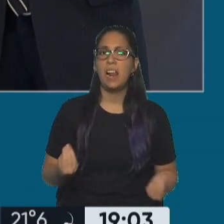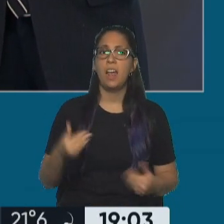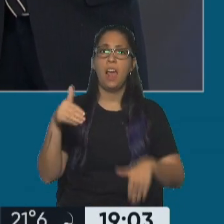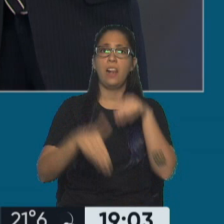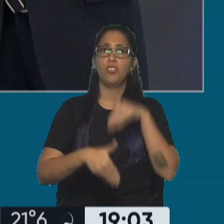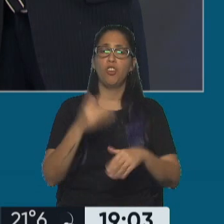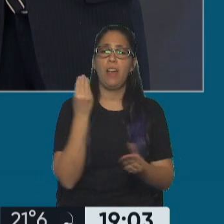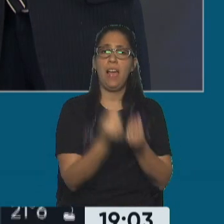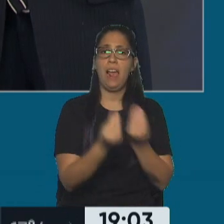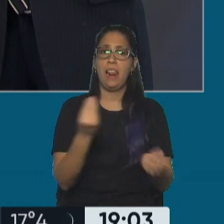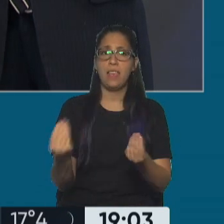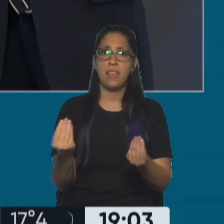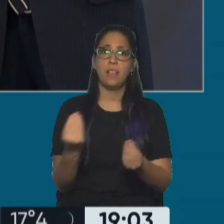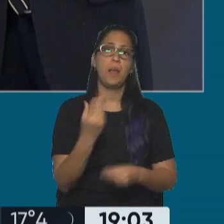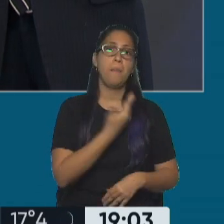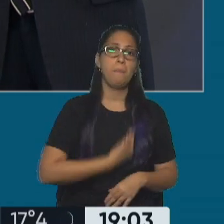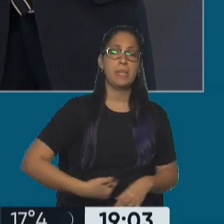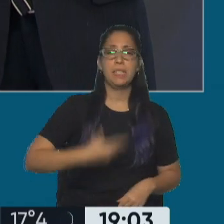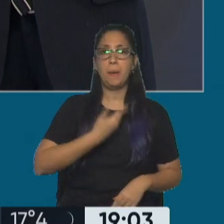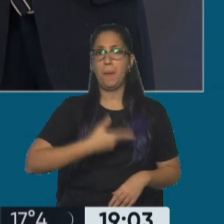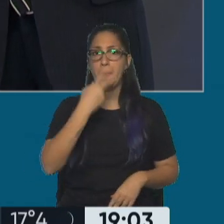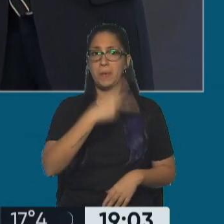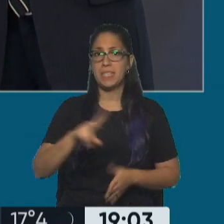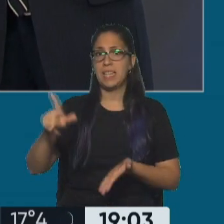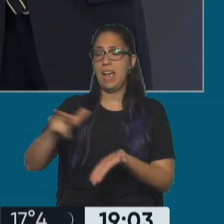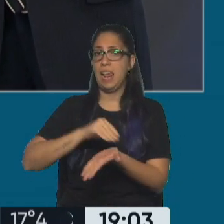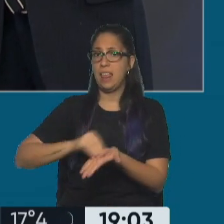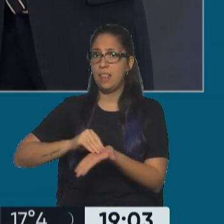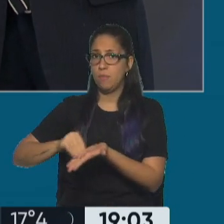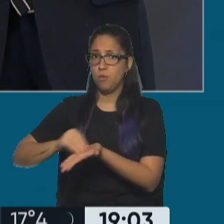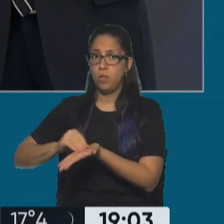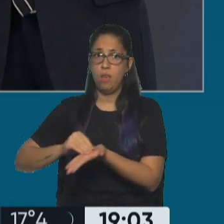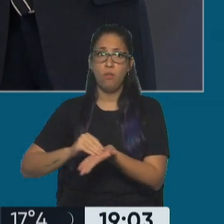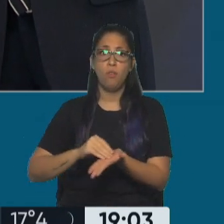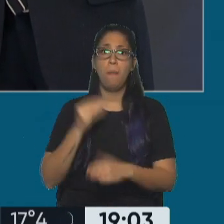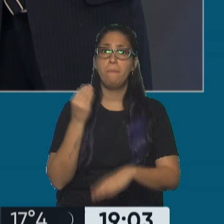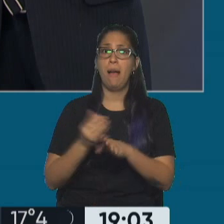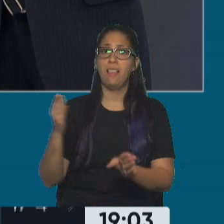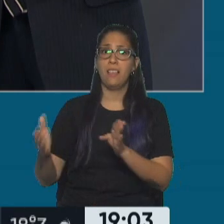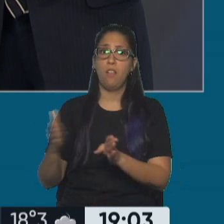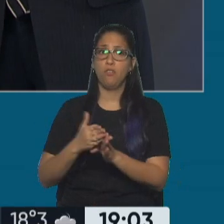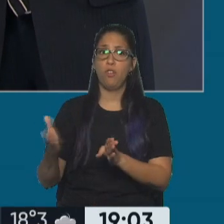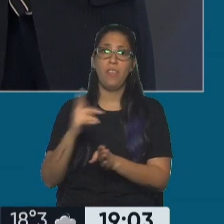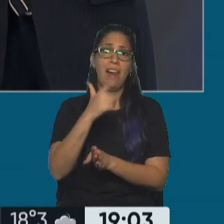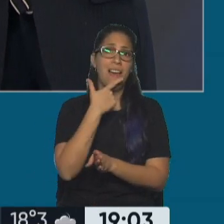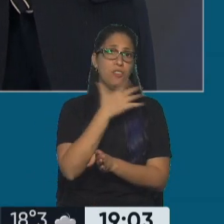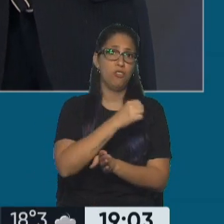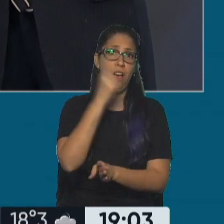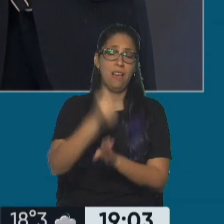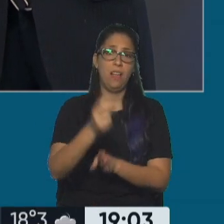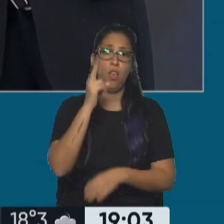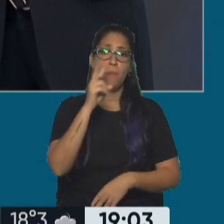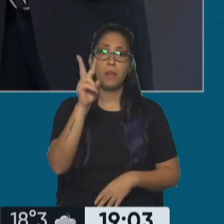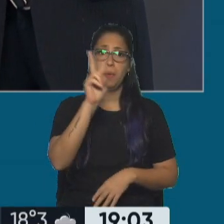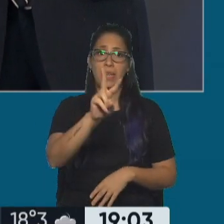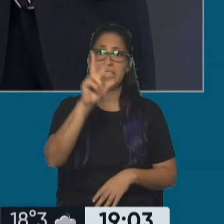ser elegidos, tanto el binomio presidencial como los legisladores, van a cumplir el mandato que debería cumplir Lasso hasta el